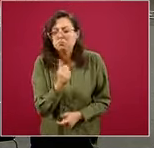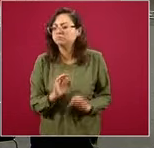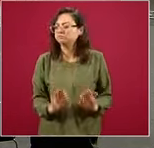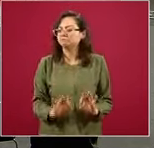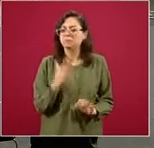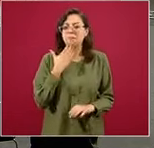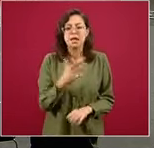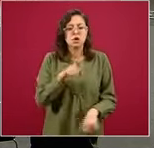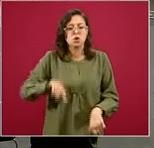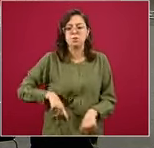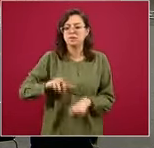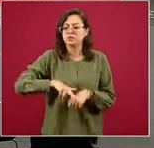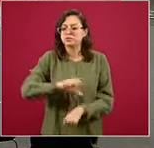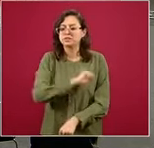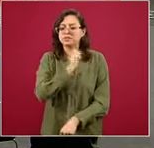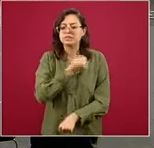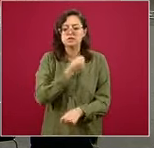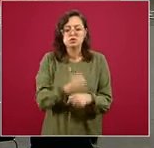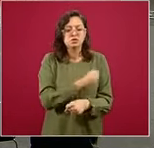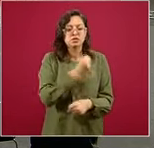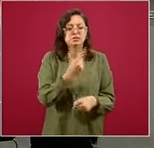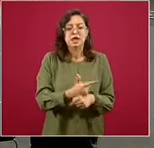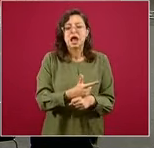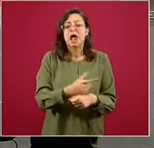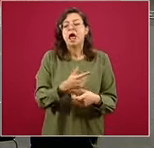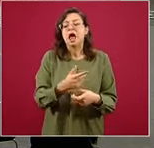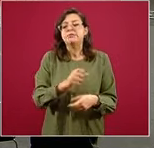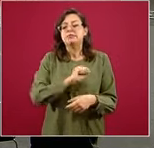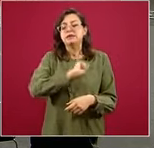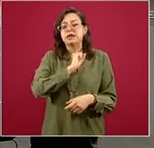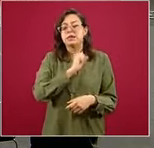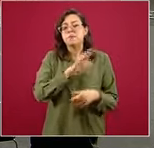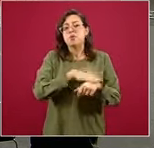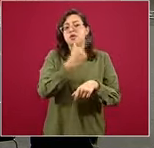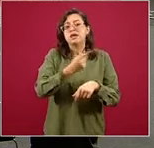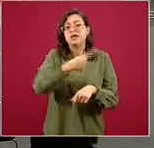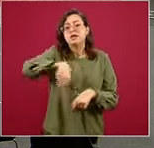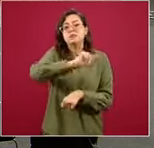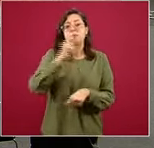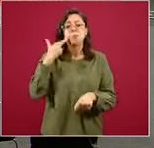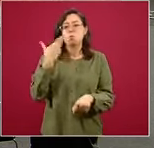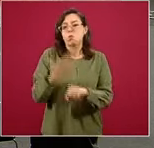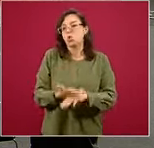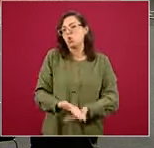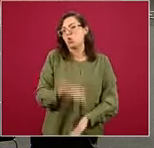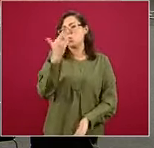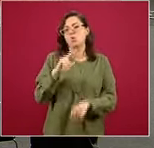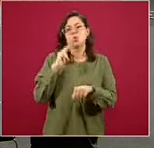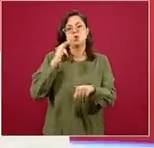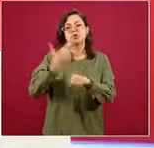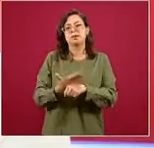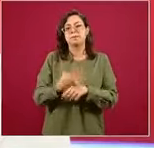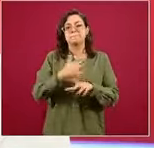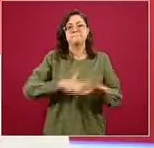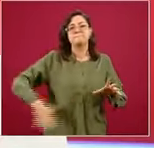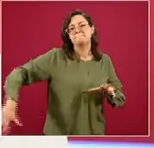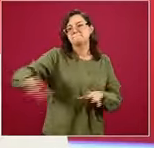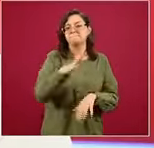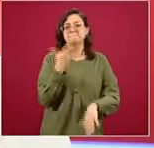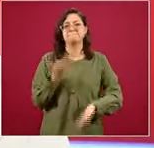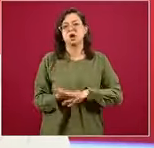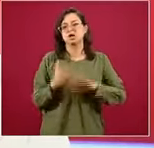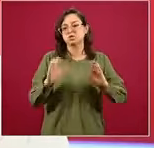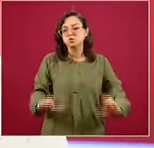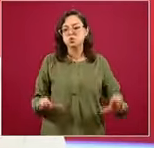secretario de Salud, porque están tomando una decisión sumamente responsable de cuidar al máximo a